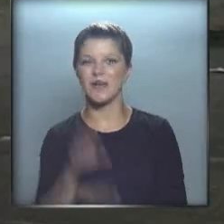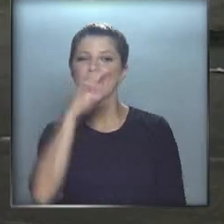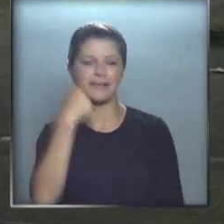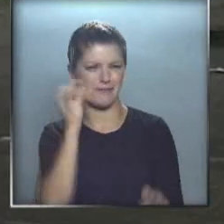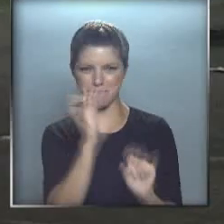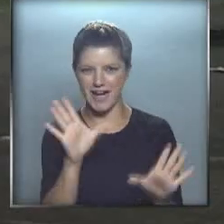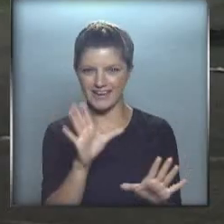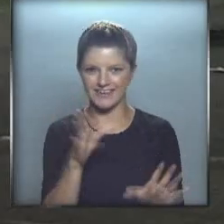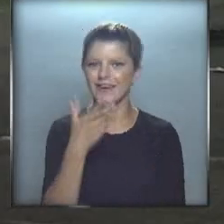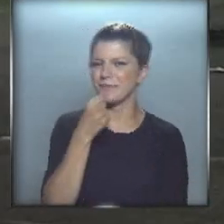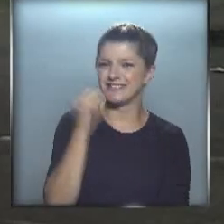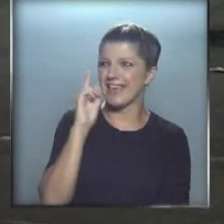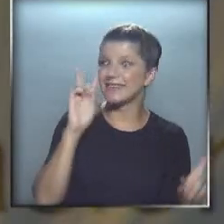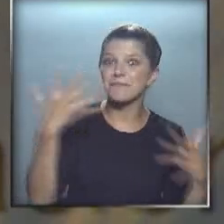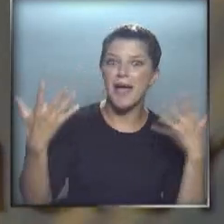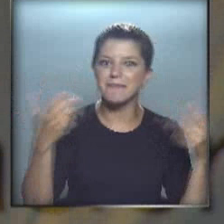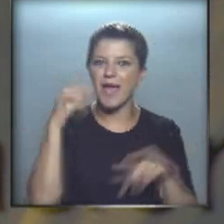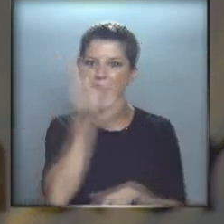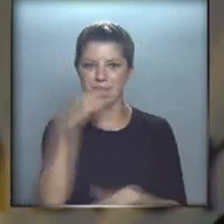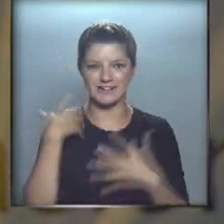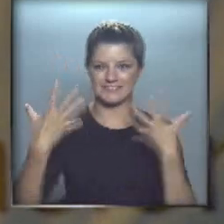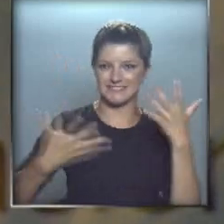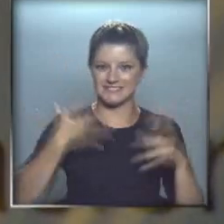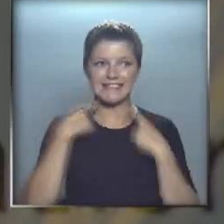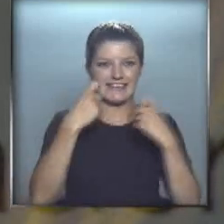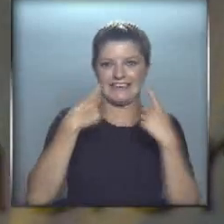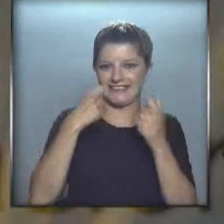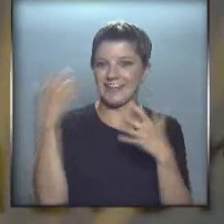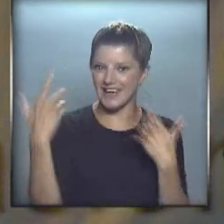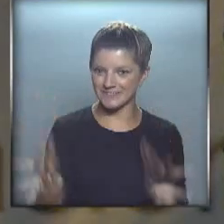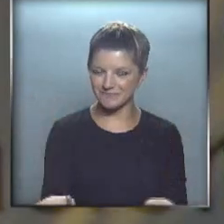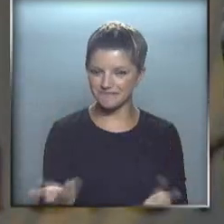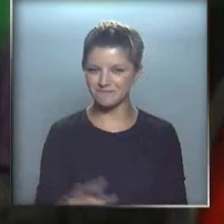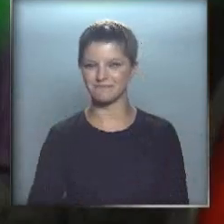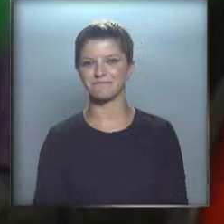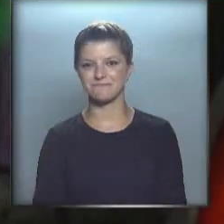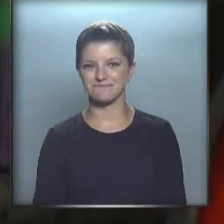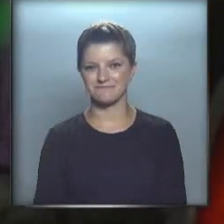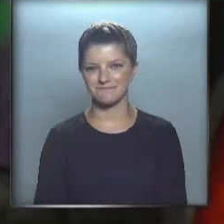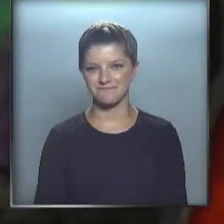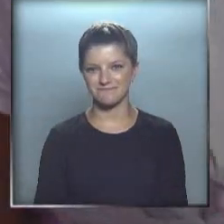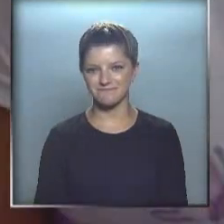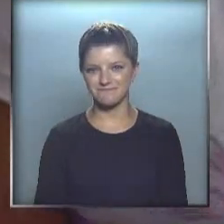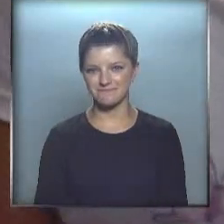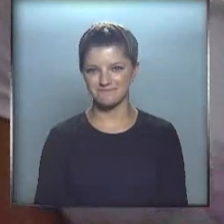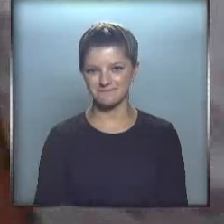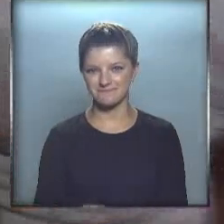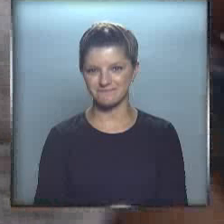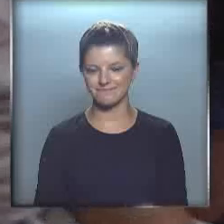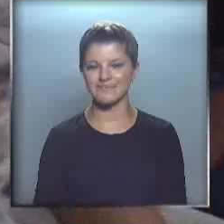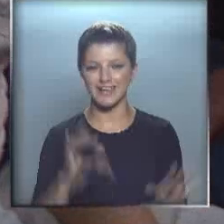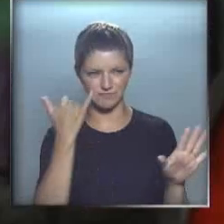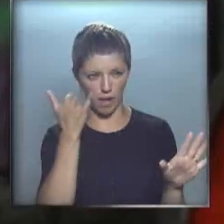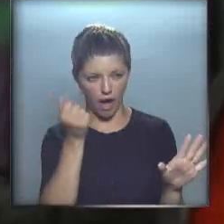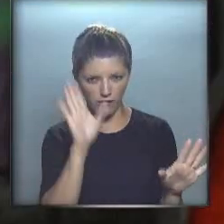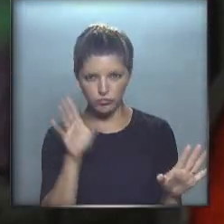Era delira. Está muy mal. ¿Cómo están las chicas? Acá es tremenda, señoritas. Muy bien. ¿Ya vieron algo de lo